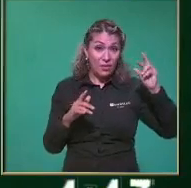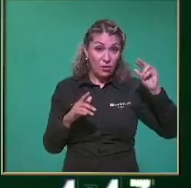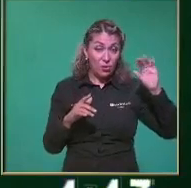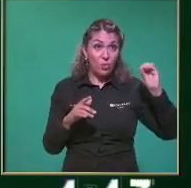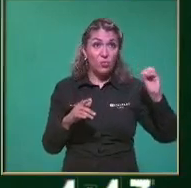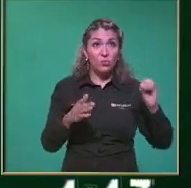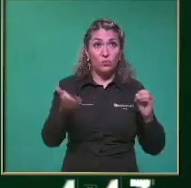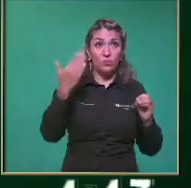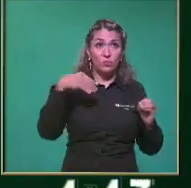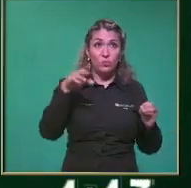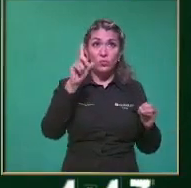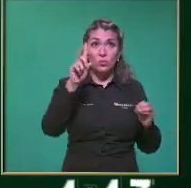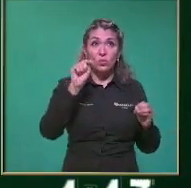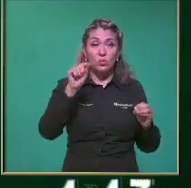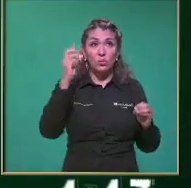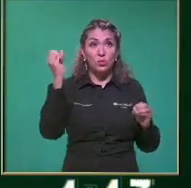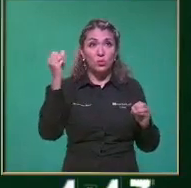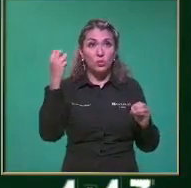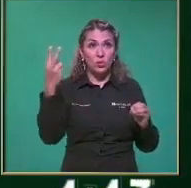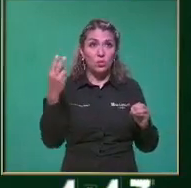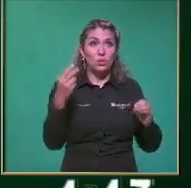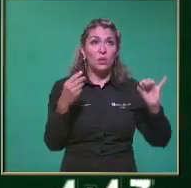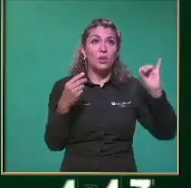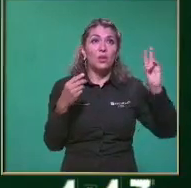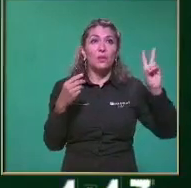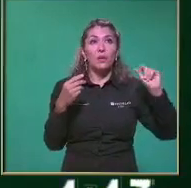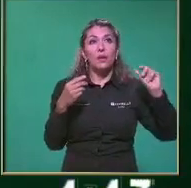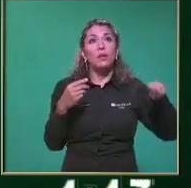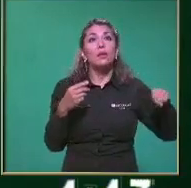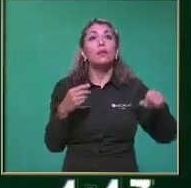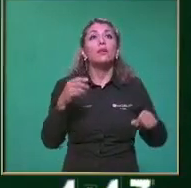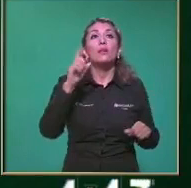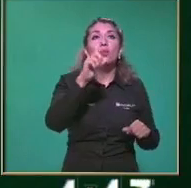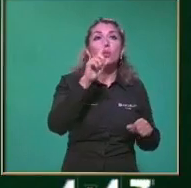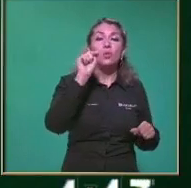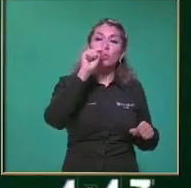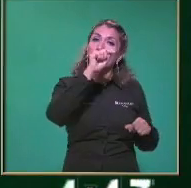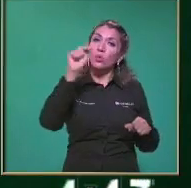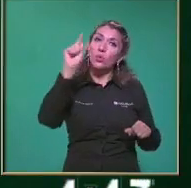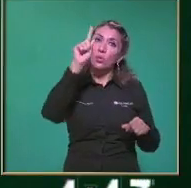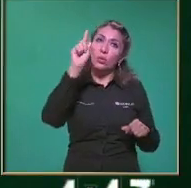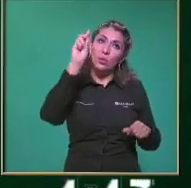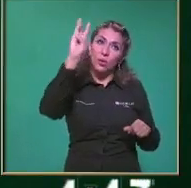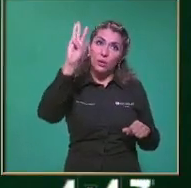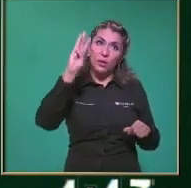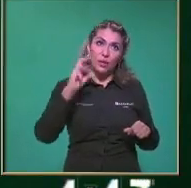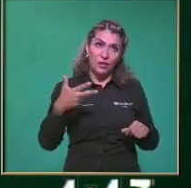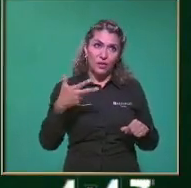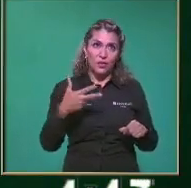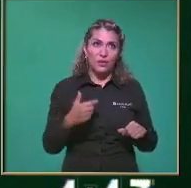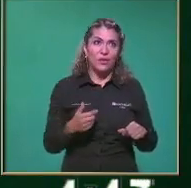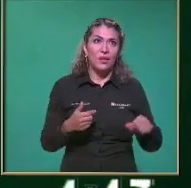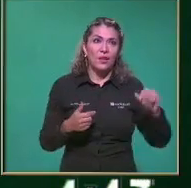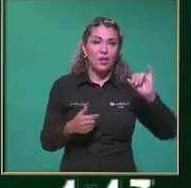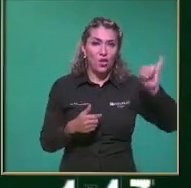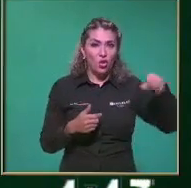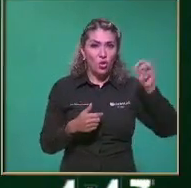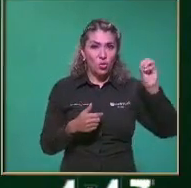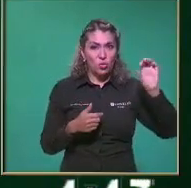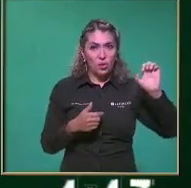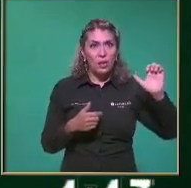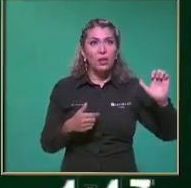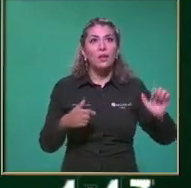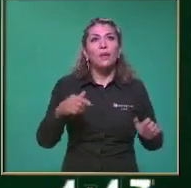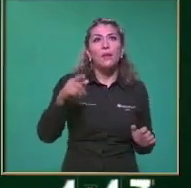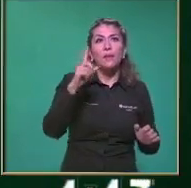Roque mide 1 entero 7 octavos. Hay que saber quién de ellos mide más. ¿Cómo lo puedo hacer? Pues muy